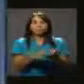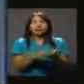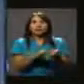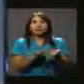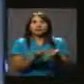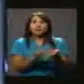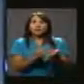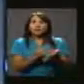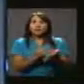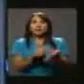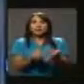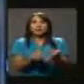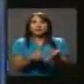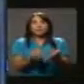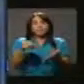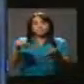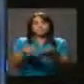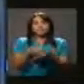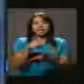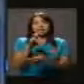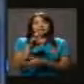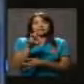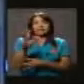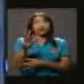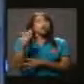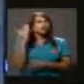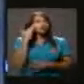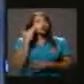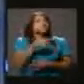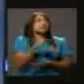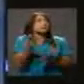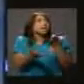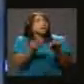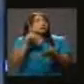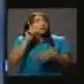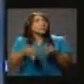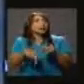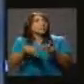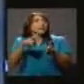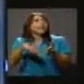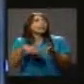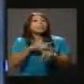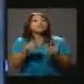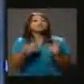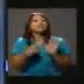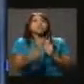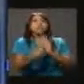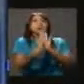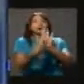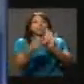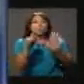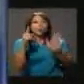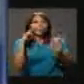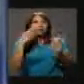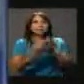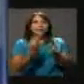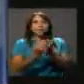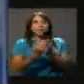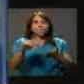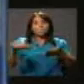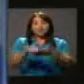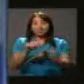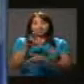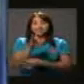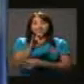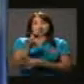aquí está en la página yo sé que tal vez no lo pueden leer pero lo muestro como un testimonio en la página 73 las personas con